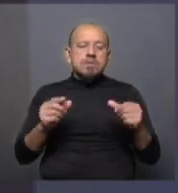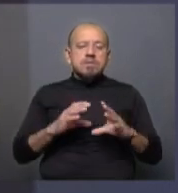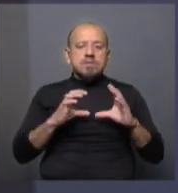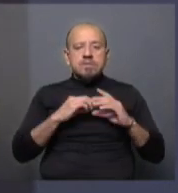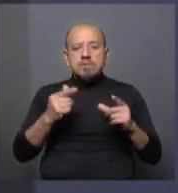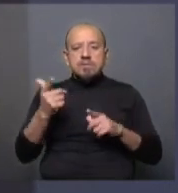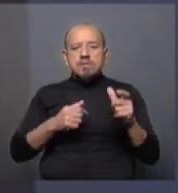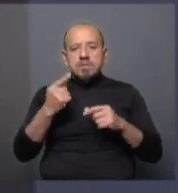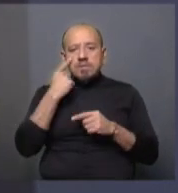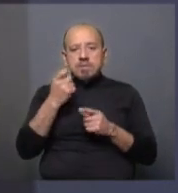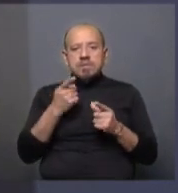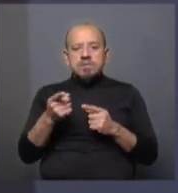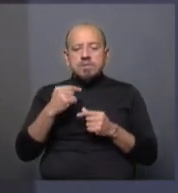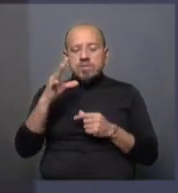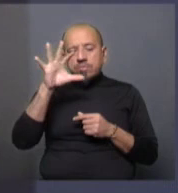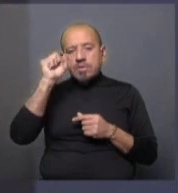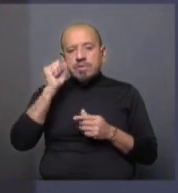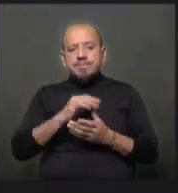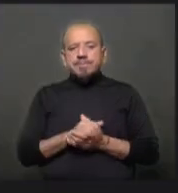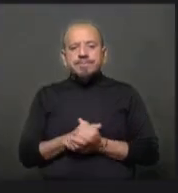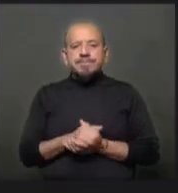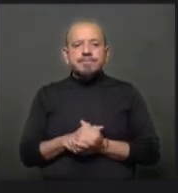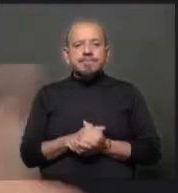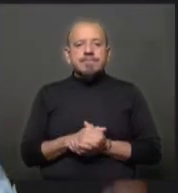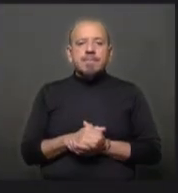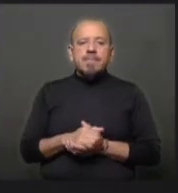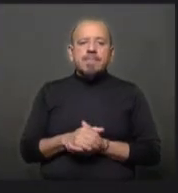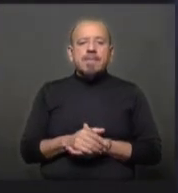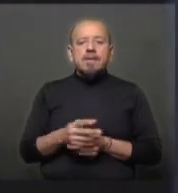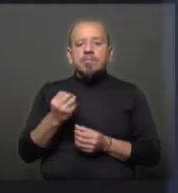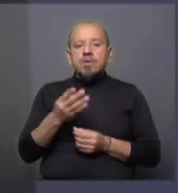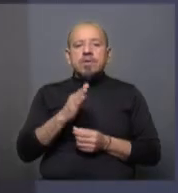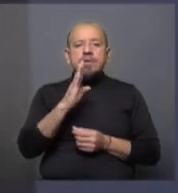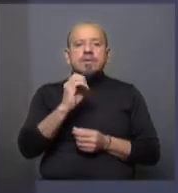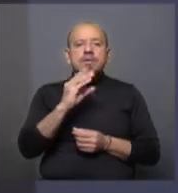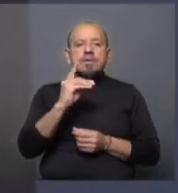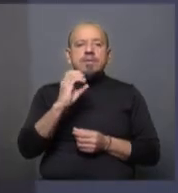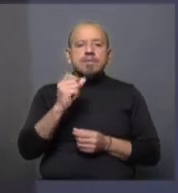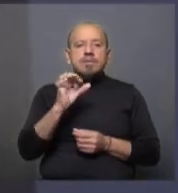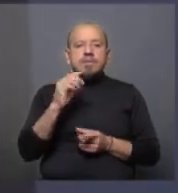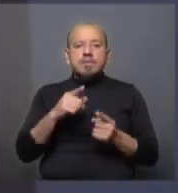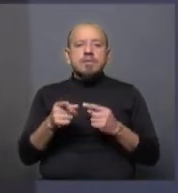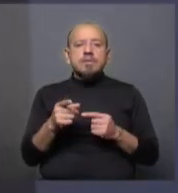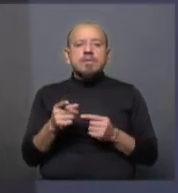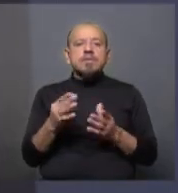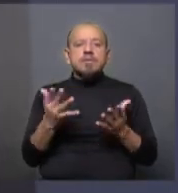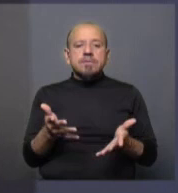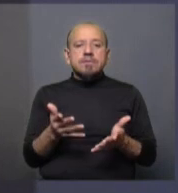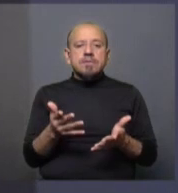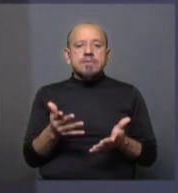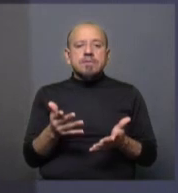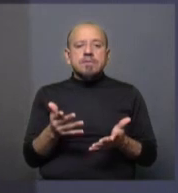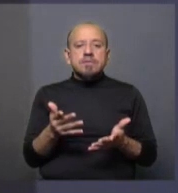se da cuenta y lo comprende total y por qué te interesó este formato el podcast porque soy consumidor y me gusta